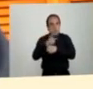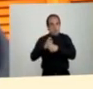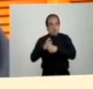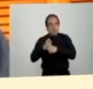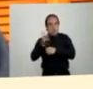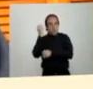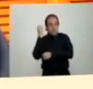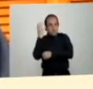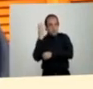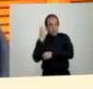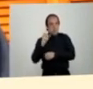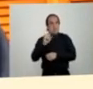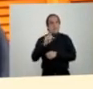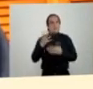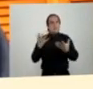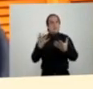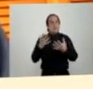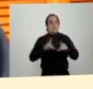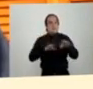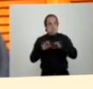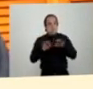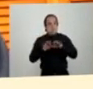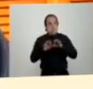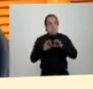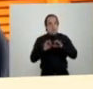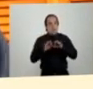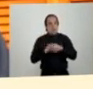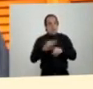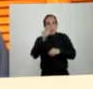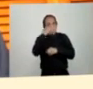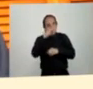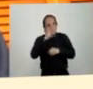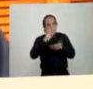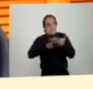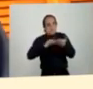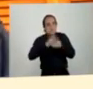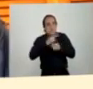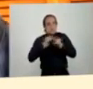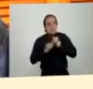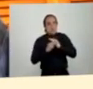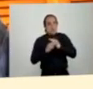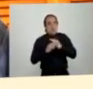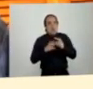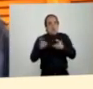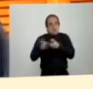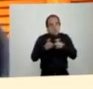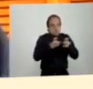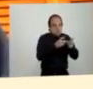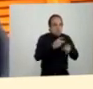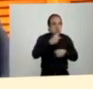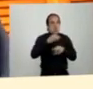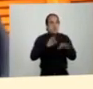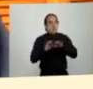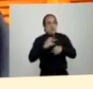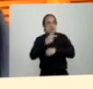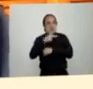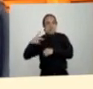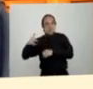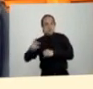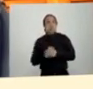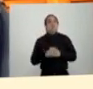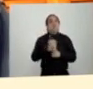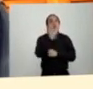además se dedican a la falsificación de material, al robo descarado del trabajo de sus alumnos, etcétera,